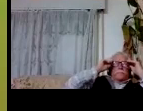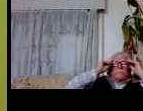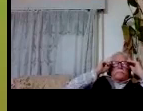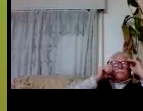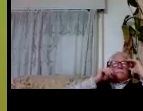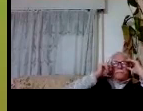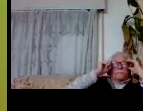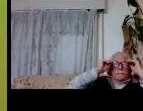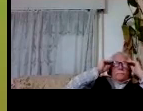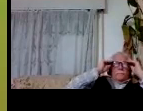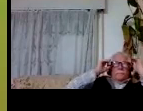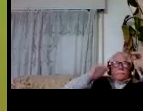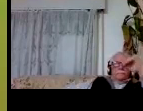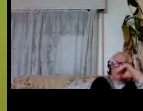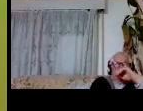El halcón tijereta.